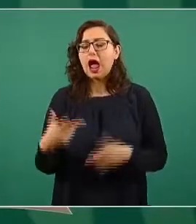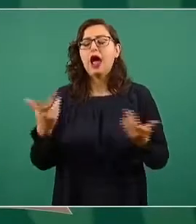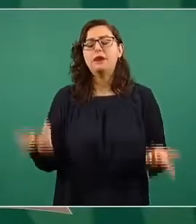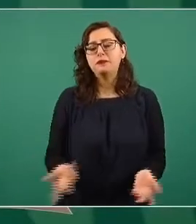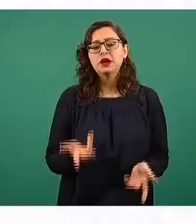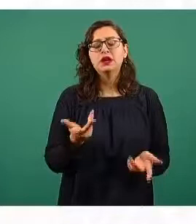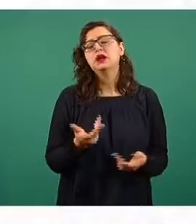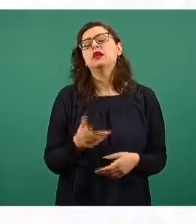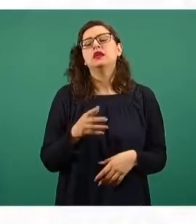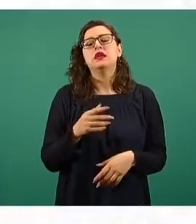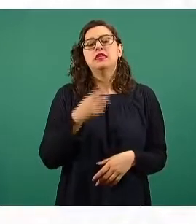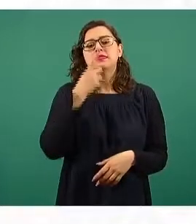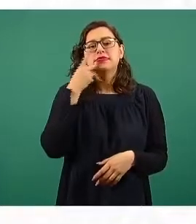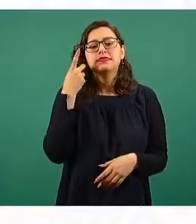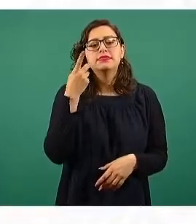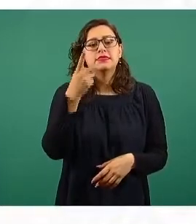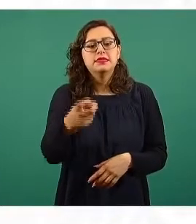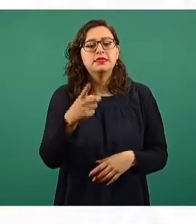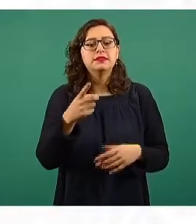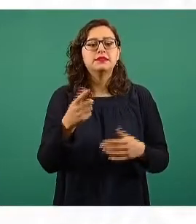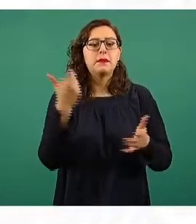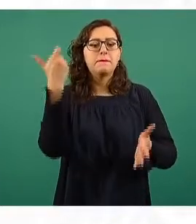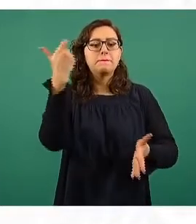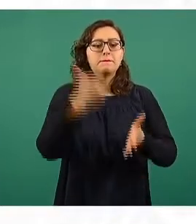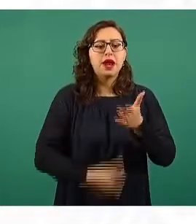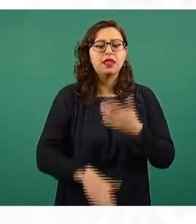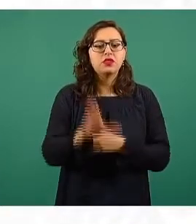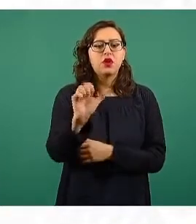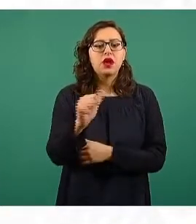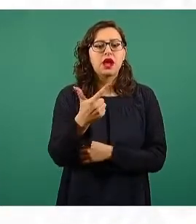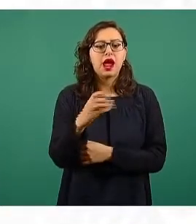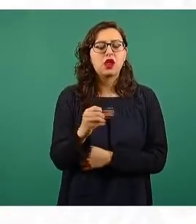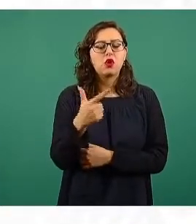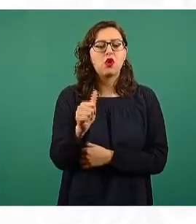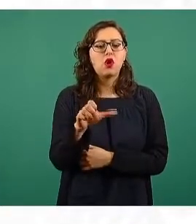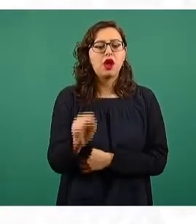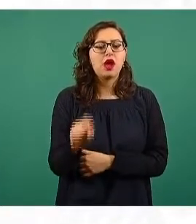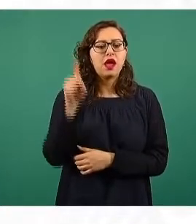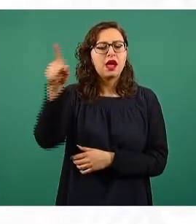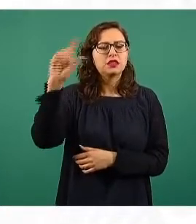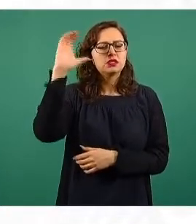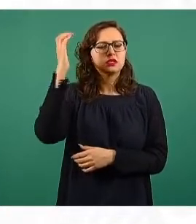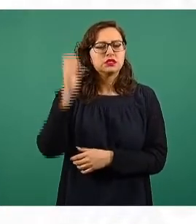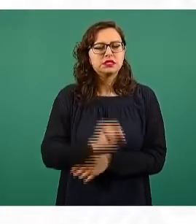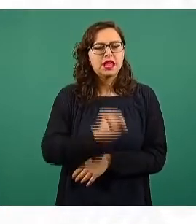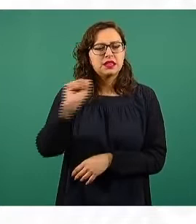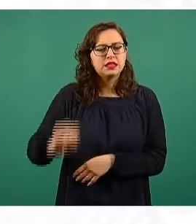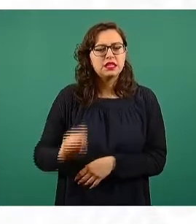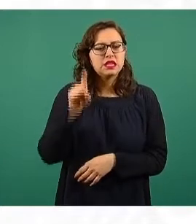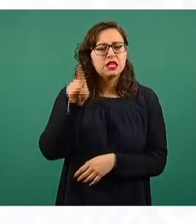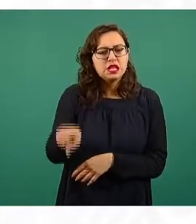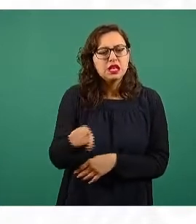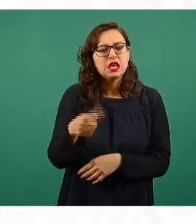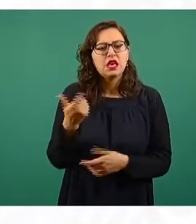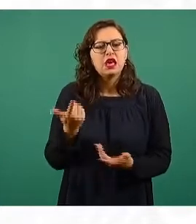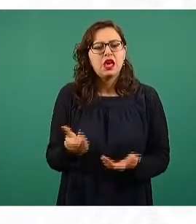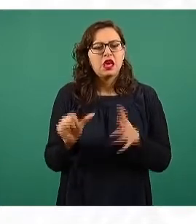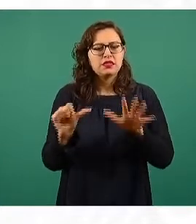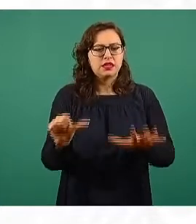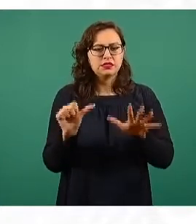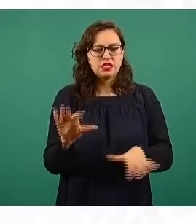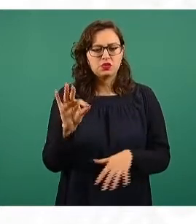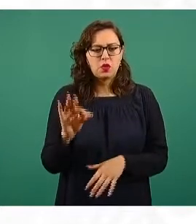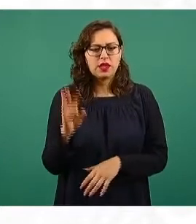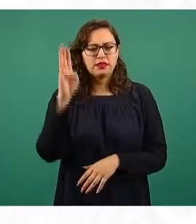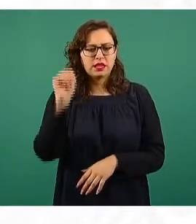barata, 16 pesos 49 centavos, Cargo Gas en Saltillo, Coahuila, y 17.60 Arco en Puerto Vallarta,